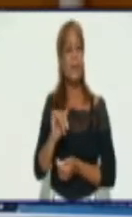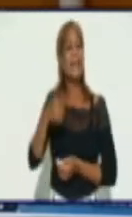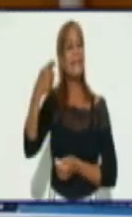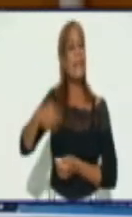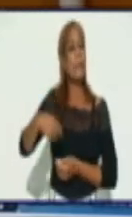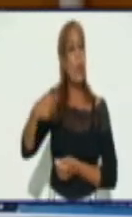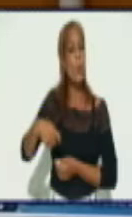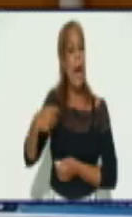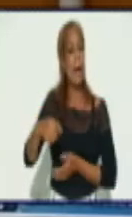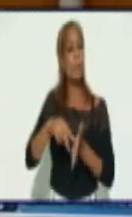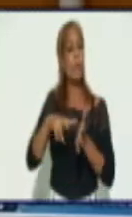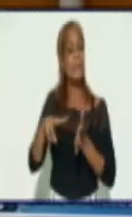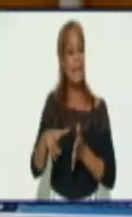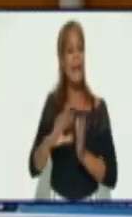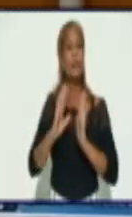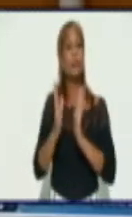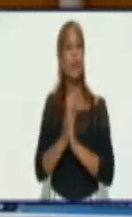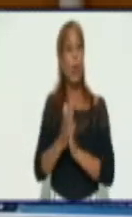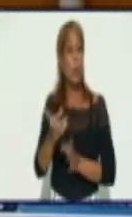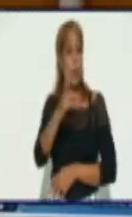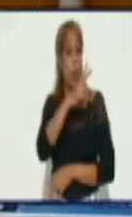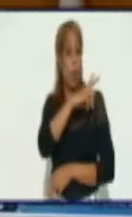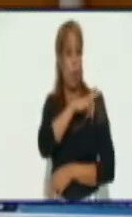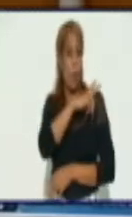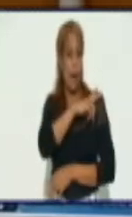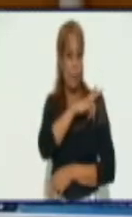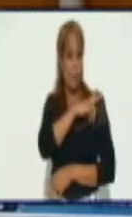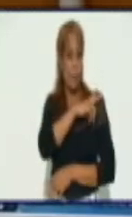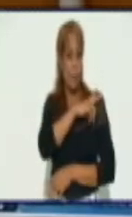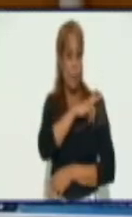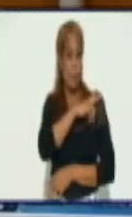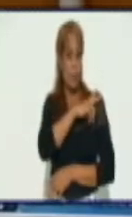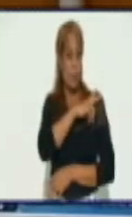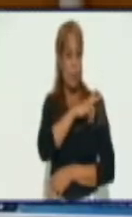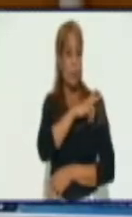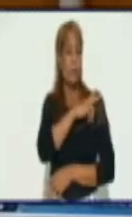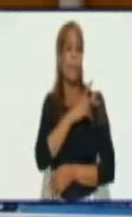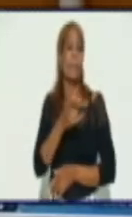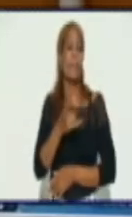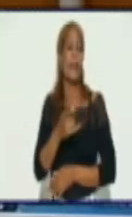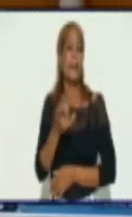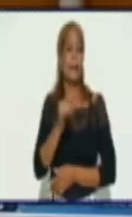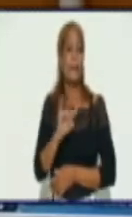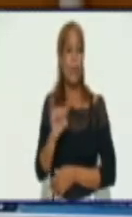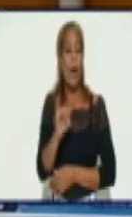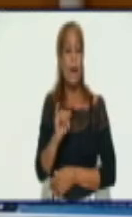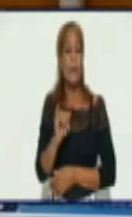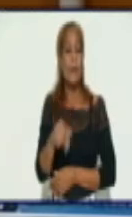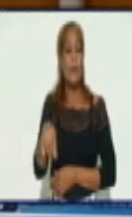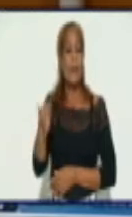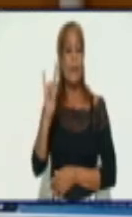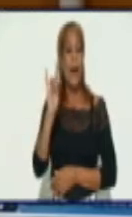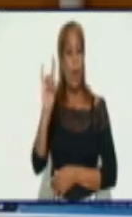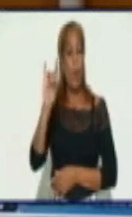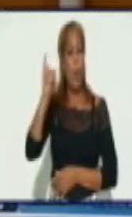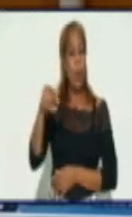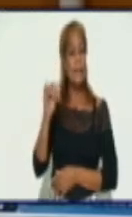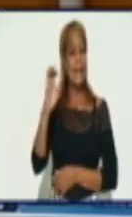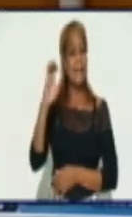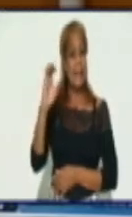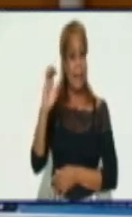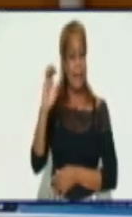los cuadros centro los cuadros centro soluciones políticas y de masas la unión de jóvenes comunistas los combatienes no estaban sufriendo